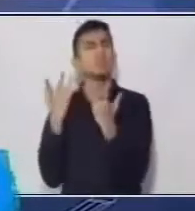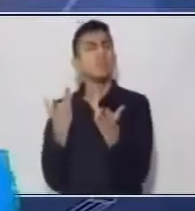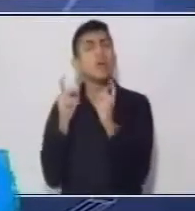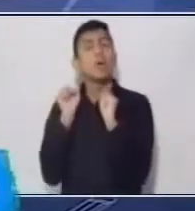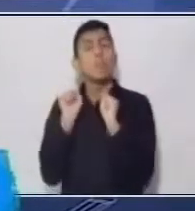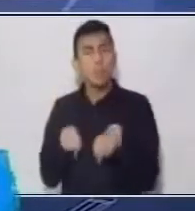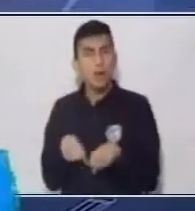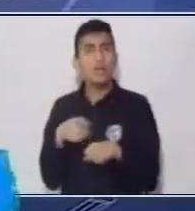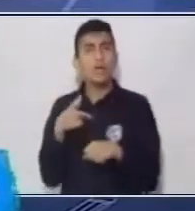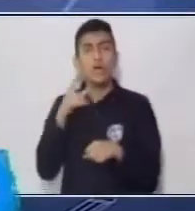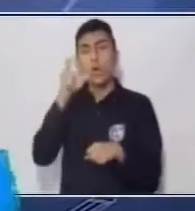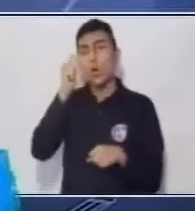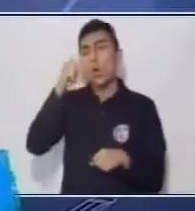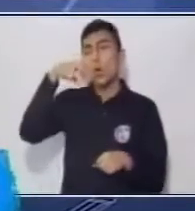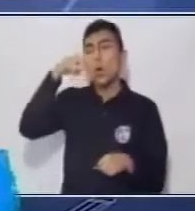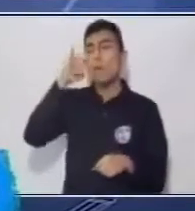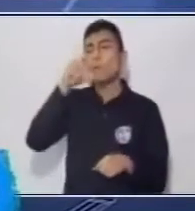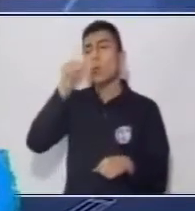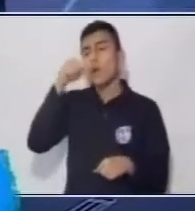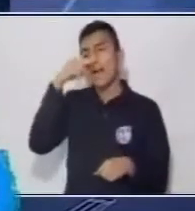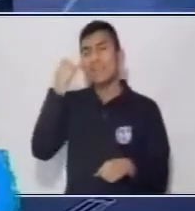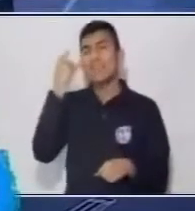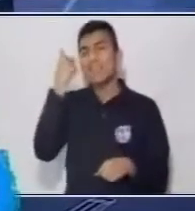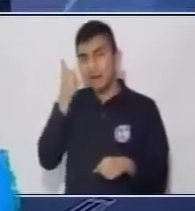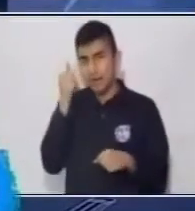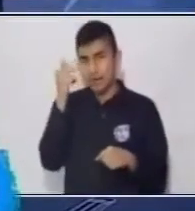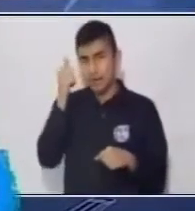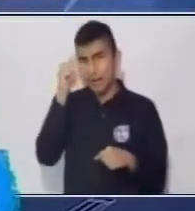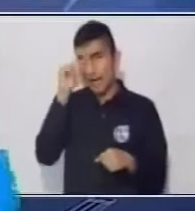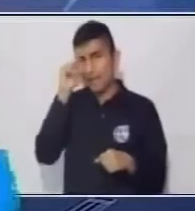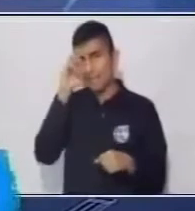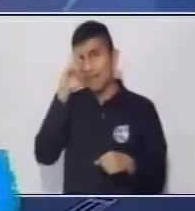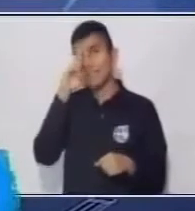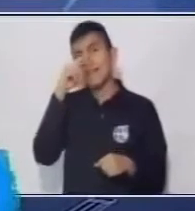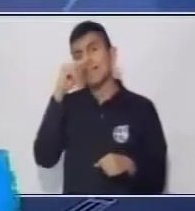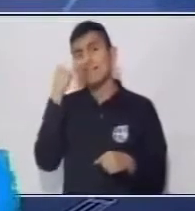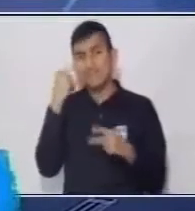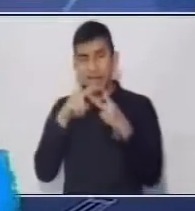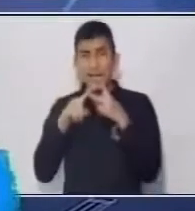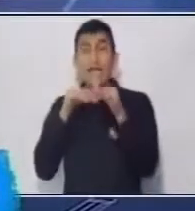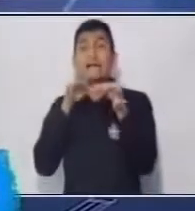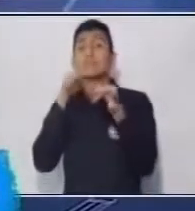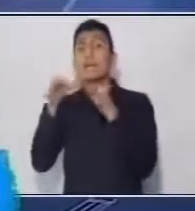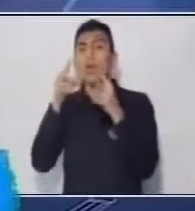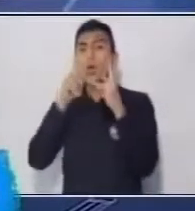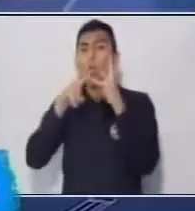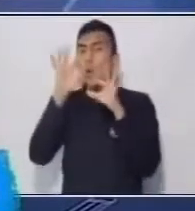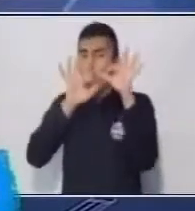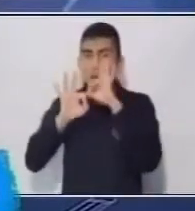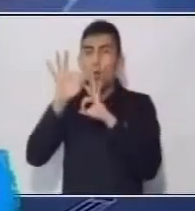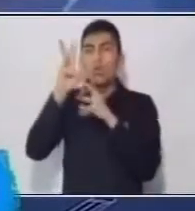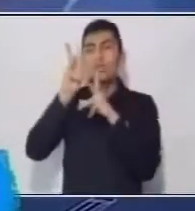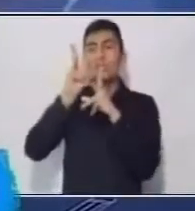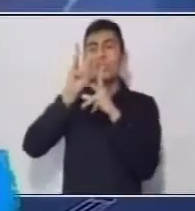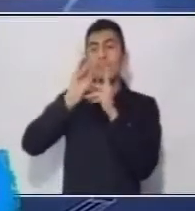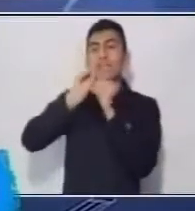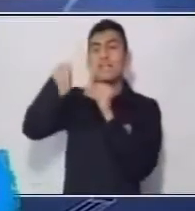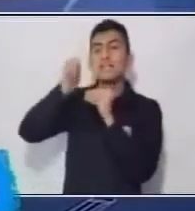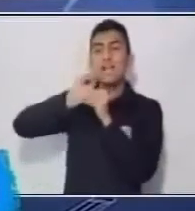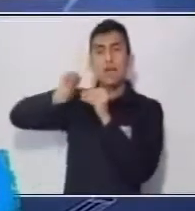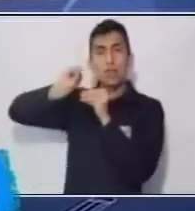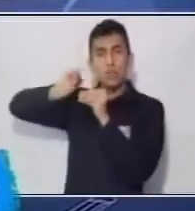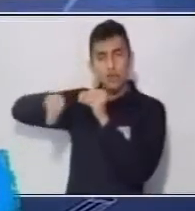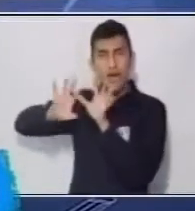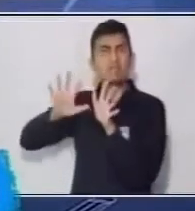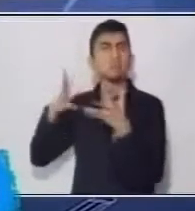ser copulativas, adversativas, disyuntivas, explicativas o distributivas. Y